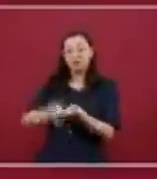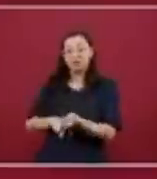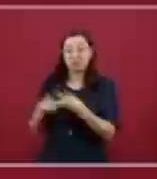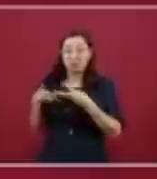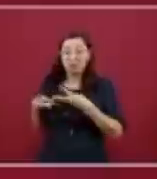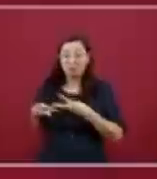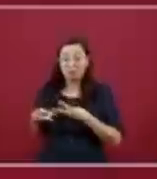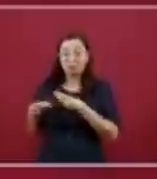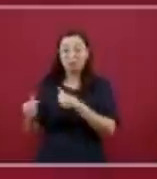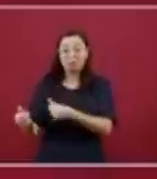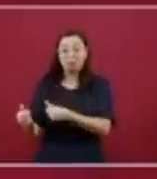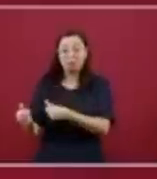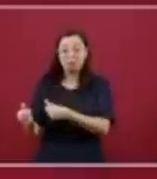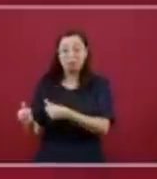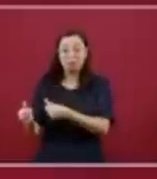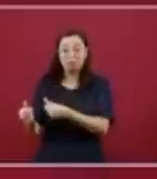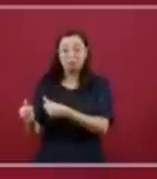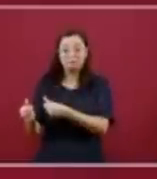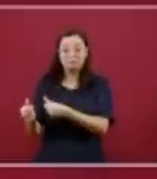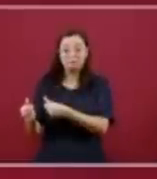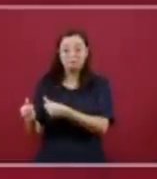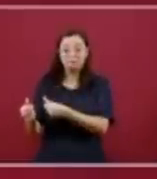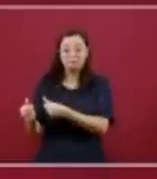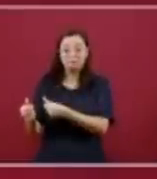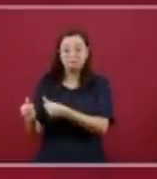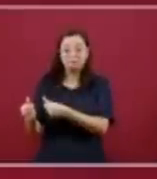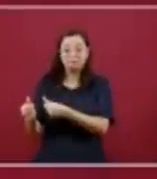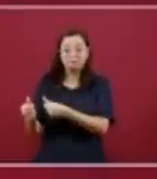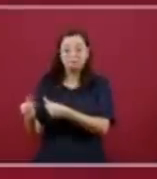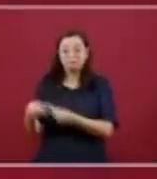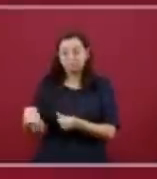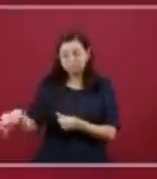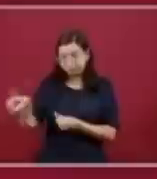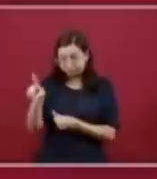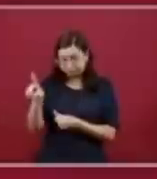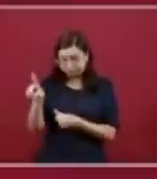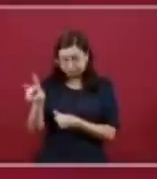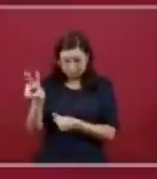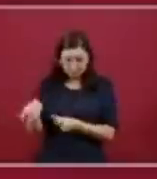no pasan la evaluación.